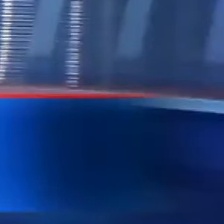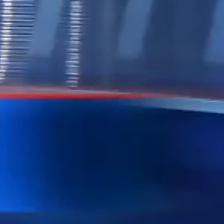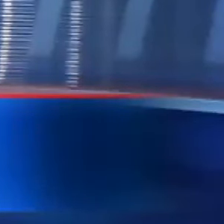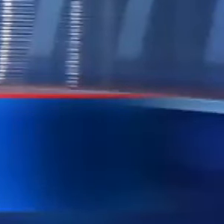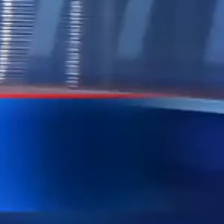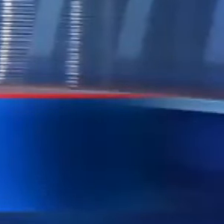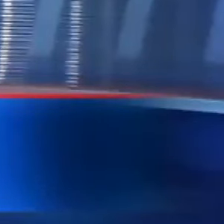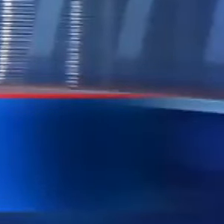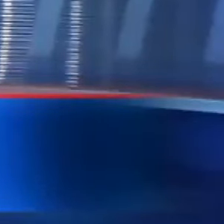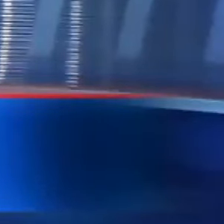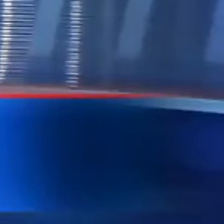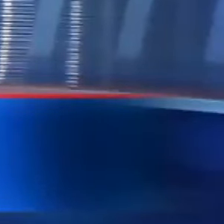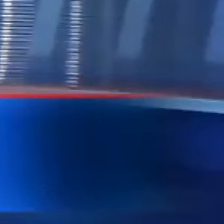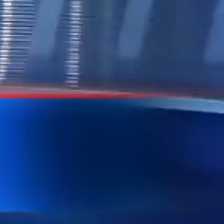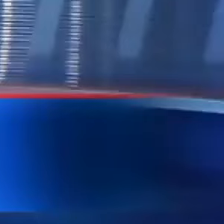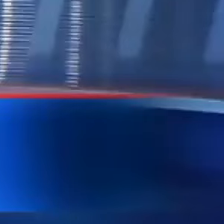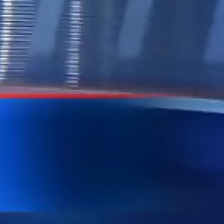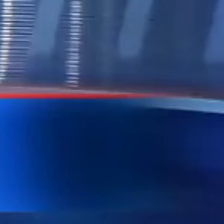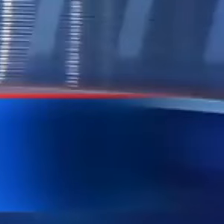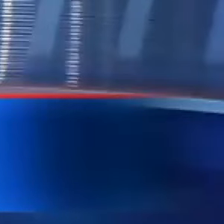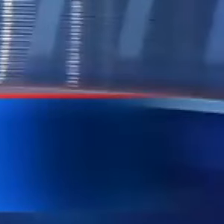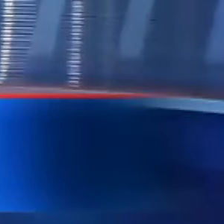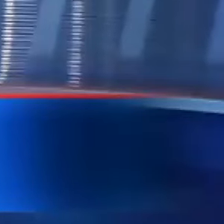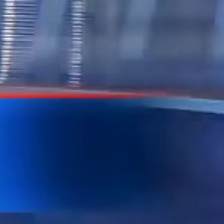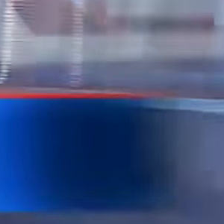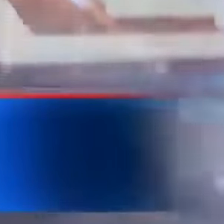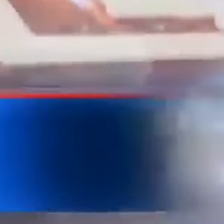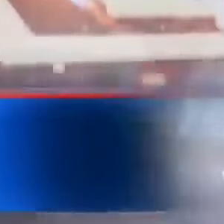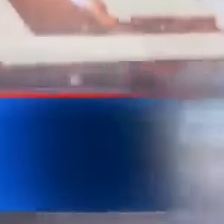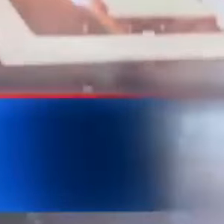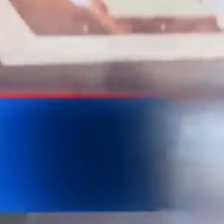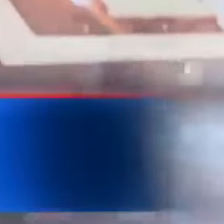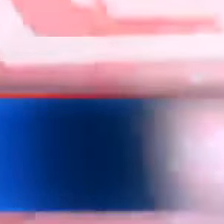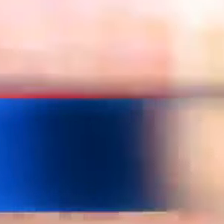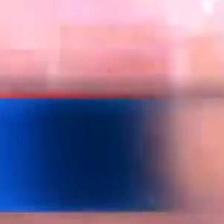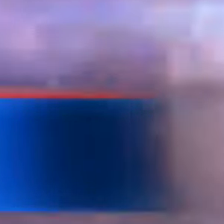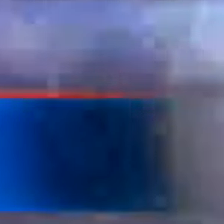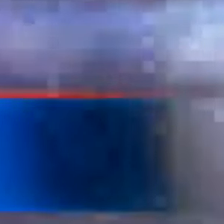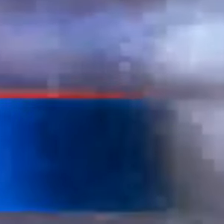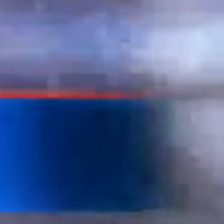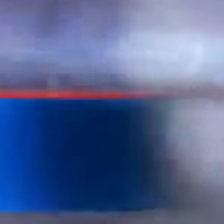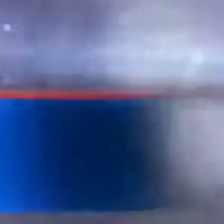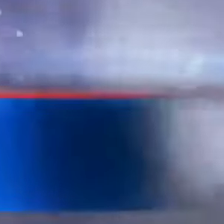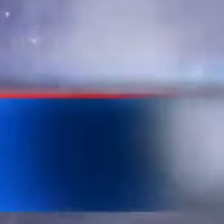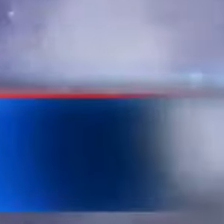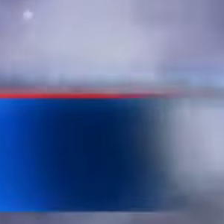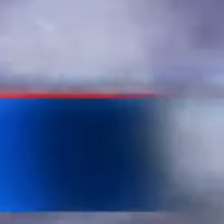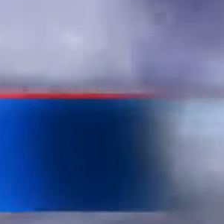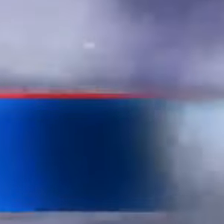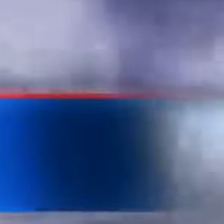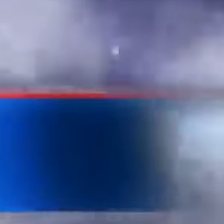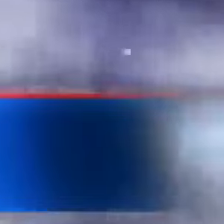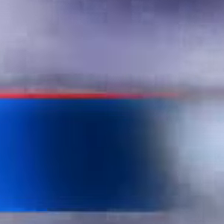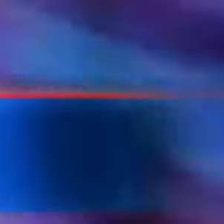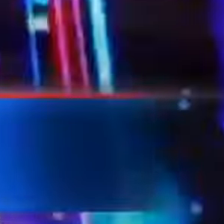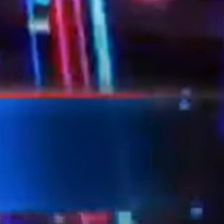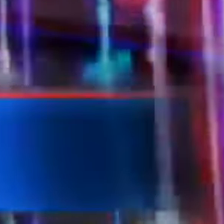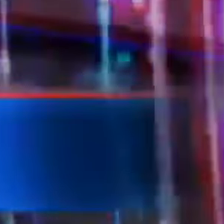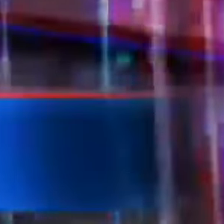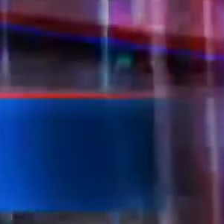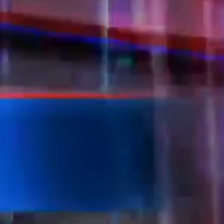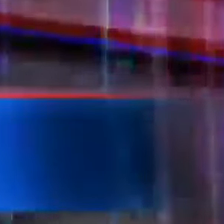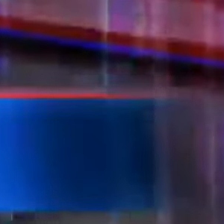tenemos una visita muy esperada, la de Carolina Jaume y también Ronald Farina. Cuéntenos, por favor, ¿qué les ofrecerán al público hoy, Carolina y